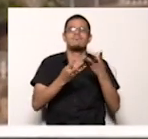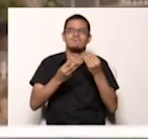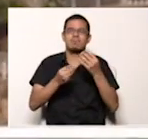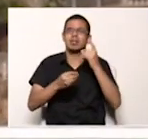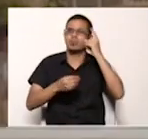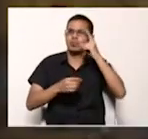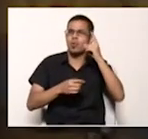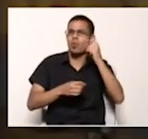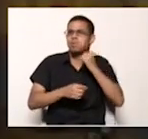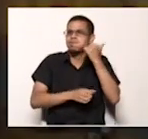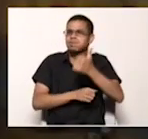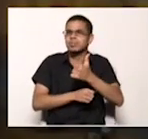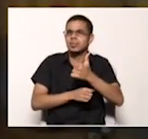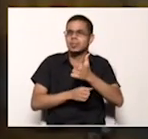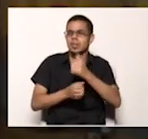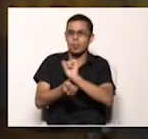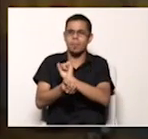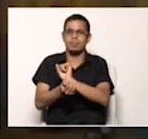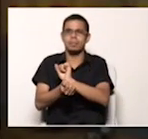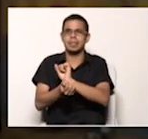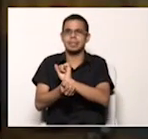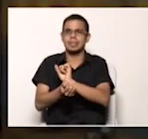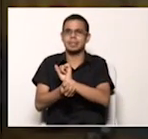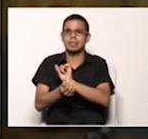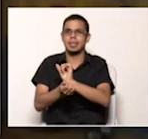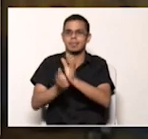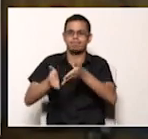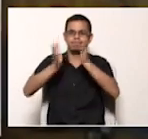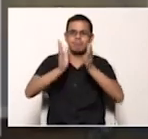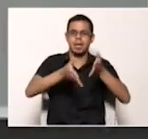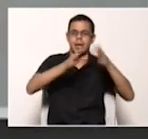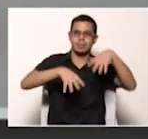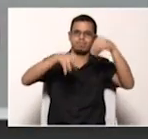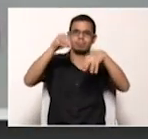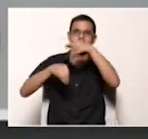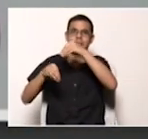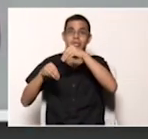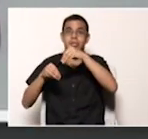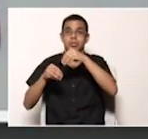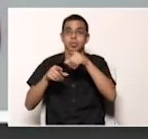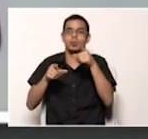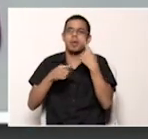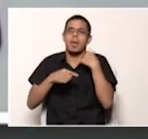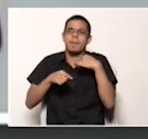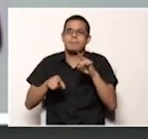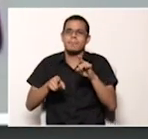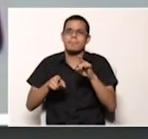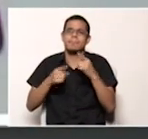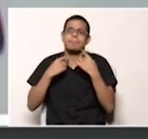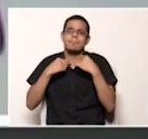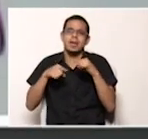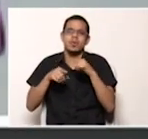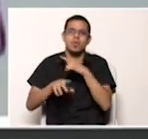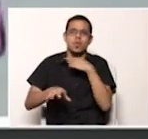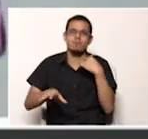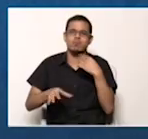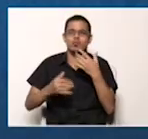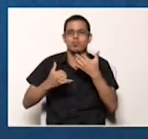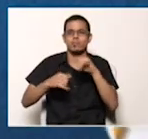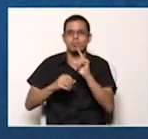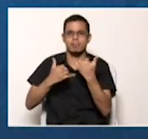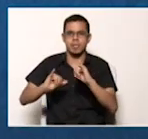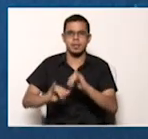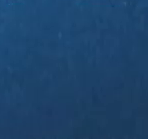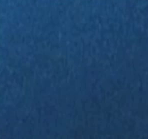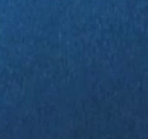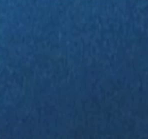ejército español y durante su reclusión en el castillo de Santa Rosa en la Asunción, donde perdió a su primera hija.